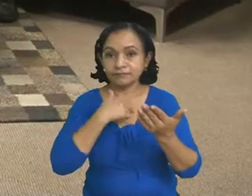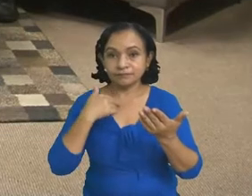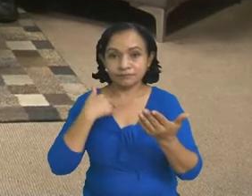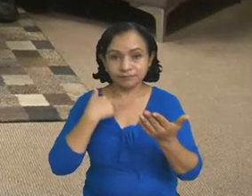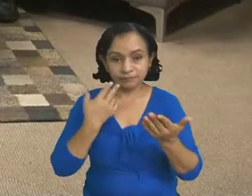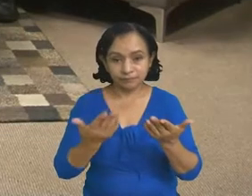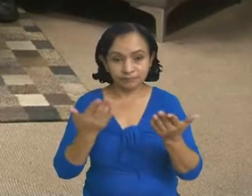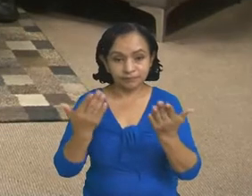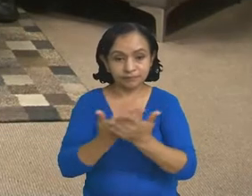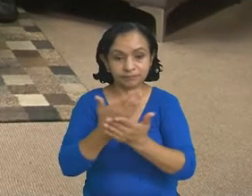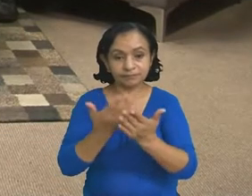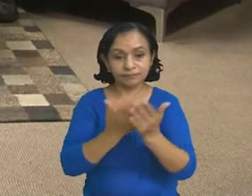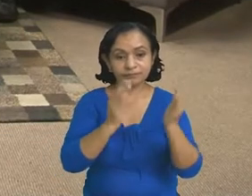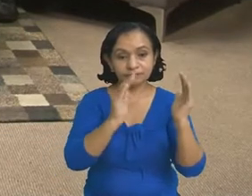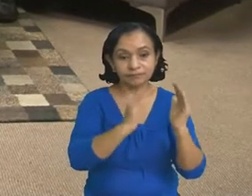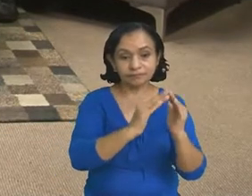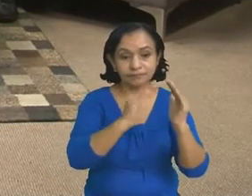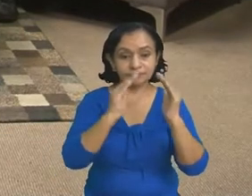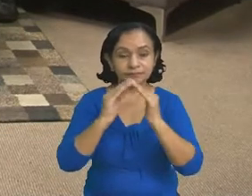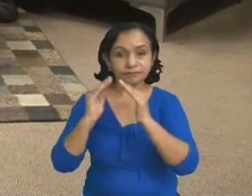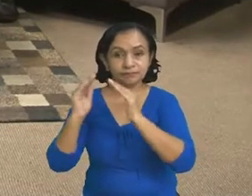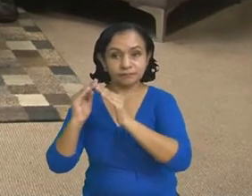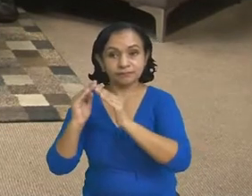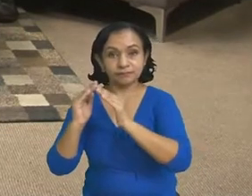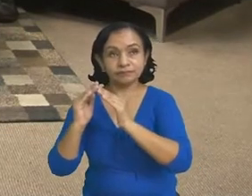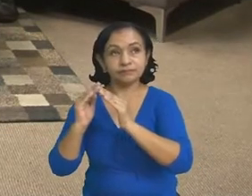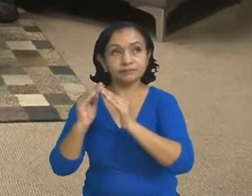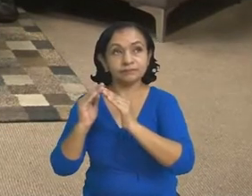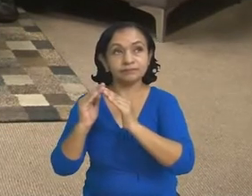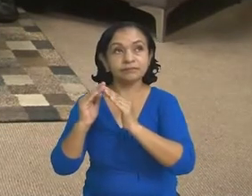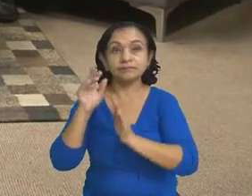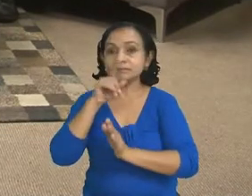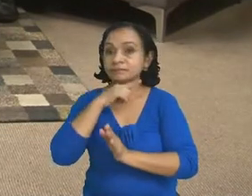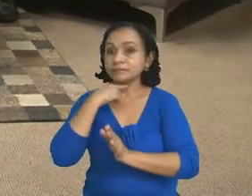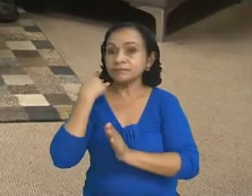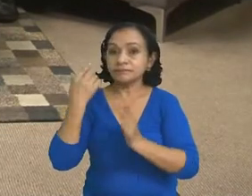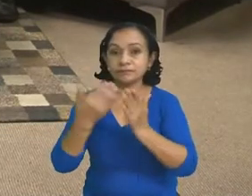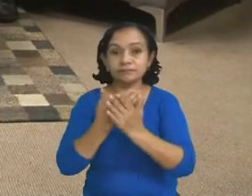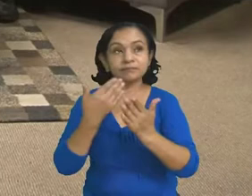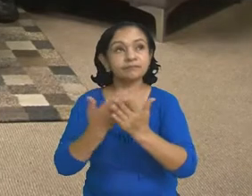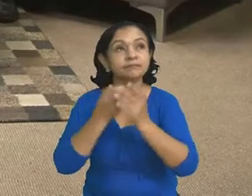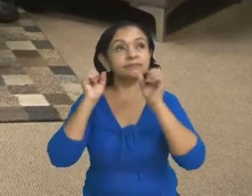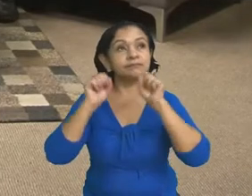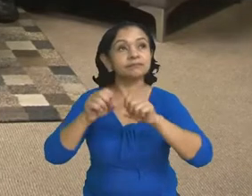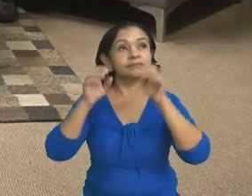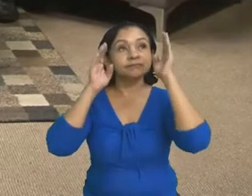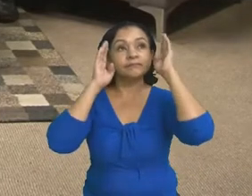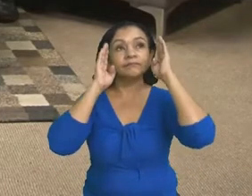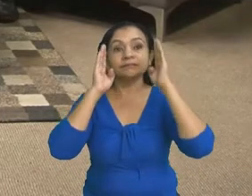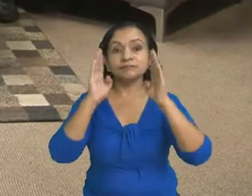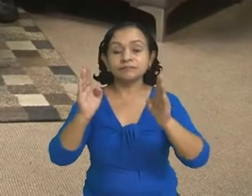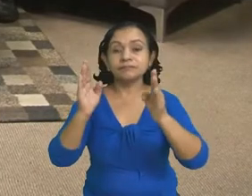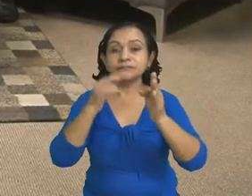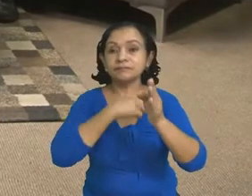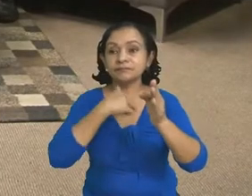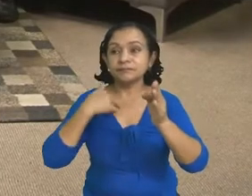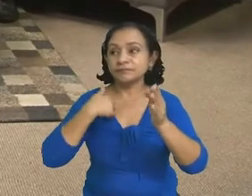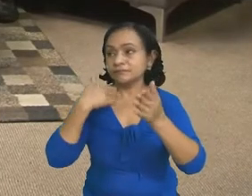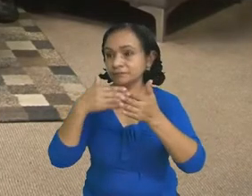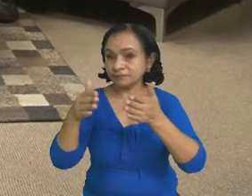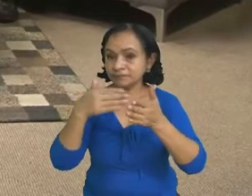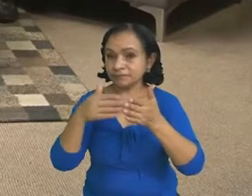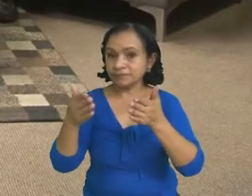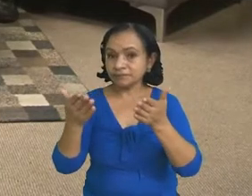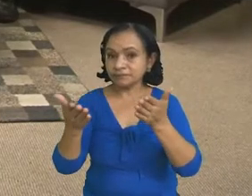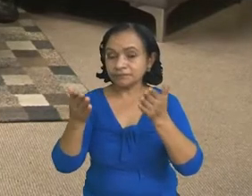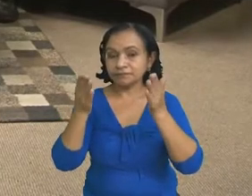nuevos asentamientos se vienen creando, ¿verdad? Entonces también esos nuevos asentamientos se les va atendiendo y se les va suministrando